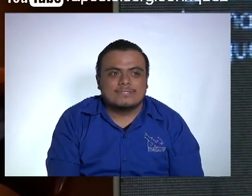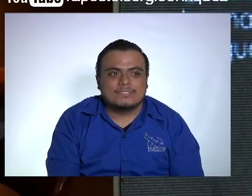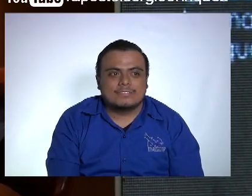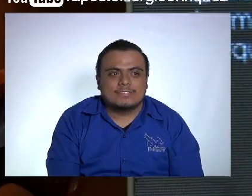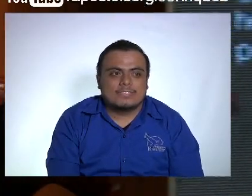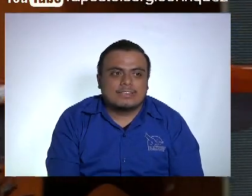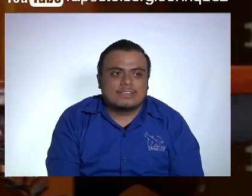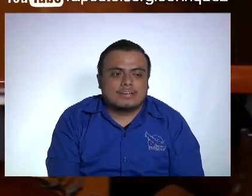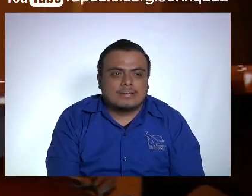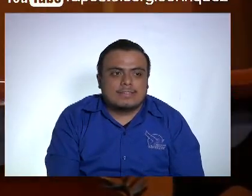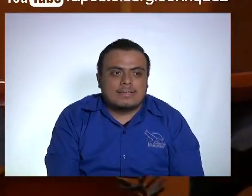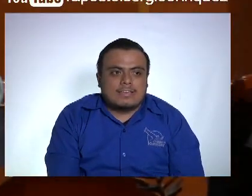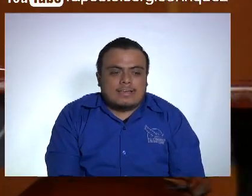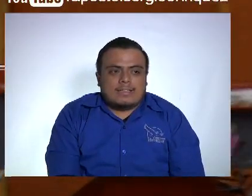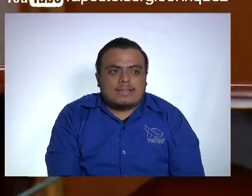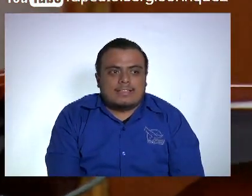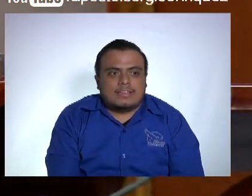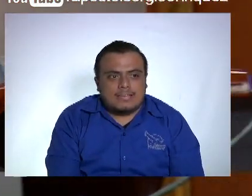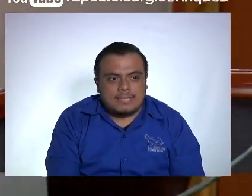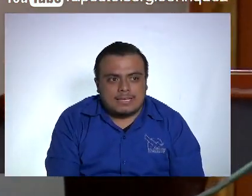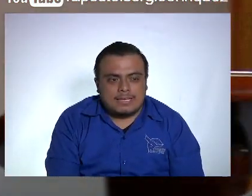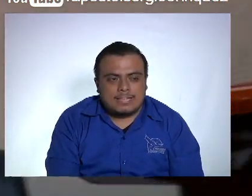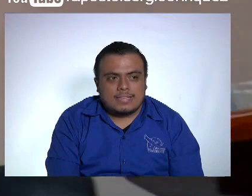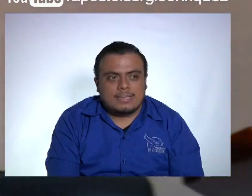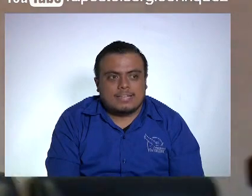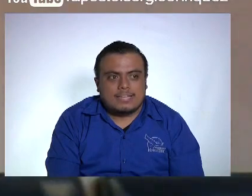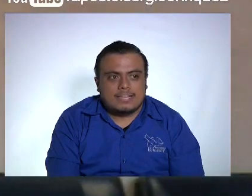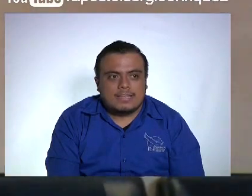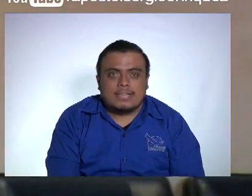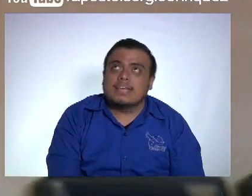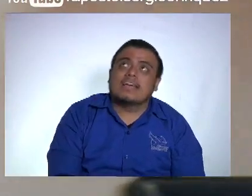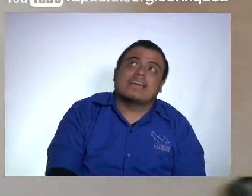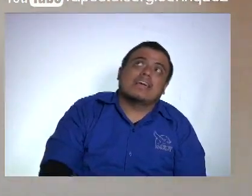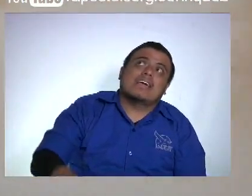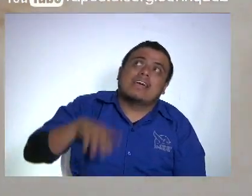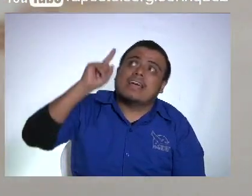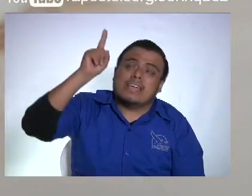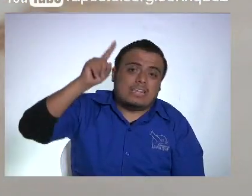Aleluya. ¿Cuántos creen que Él resucita?